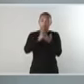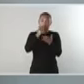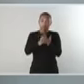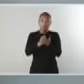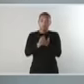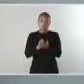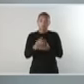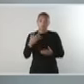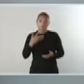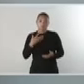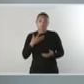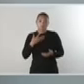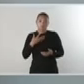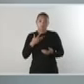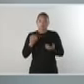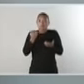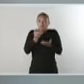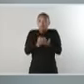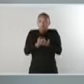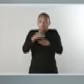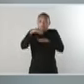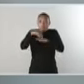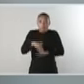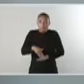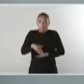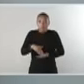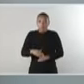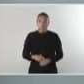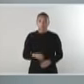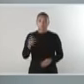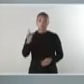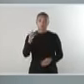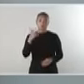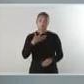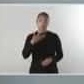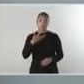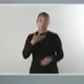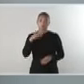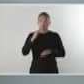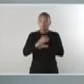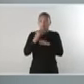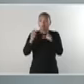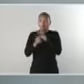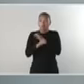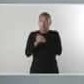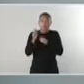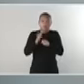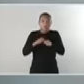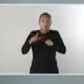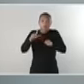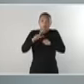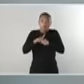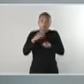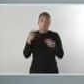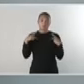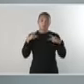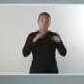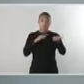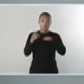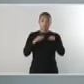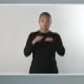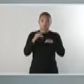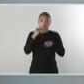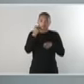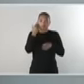estamos con una economía estancada Cuando tenemos recursos naturales gente trabajadora con un potencial